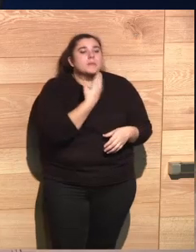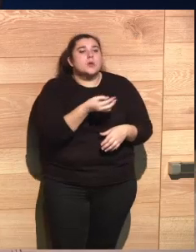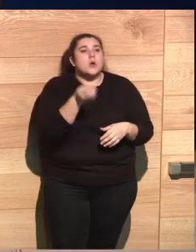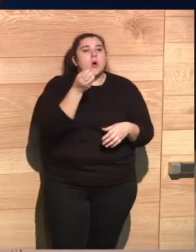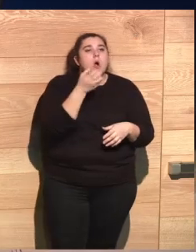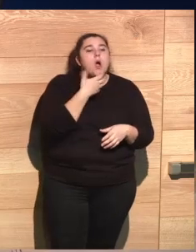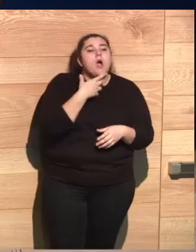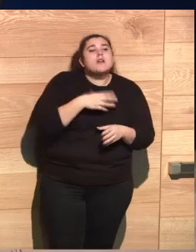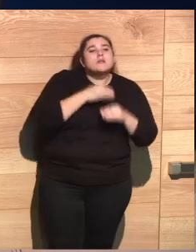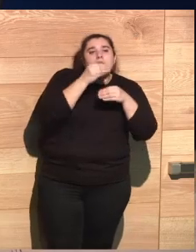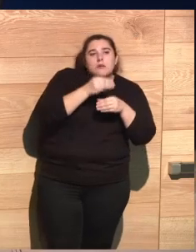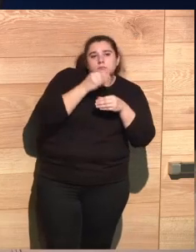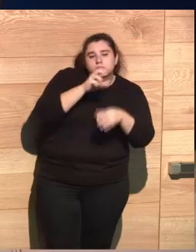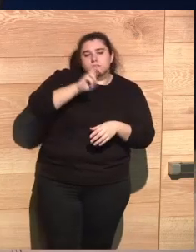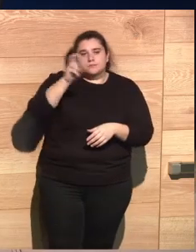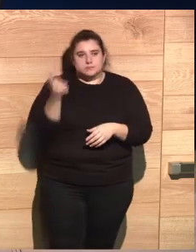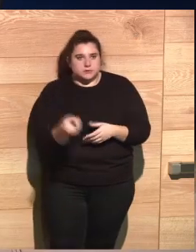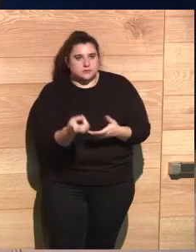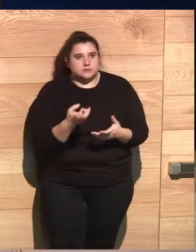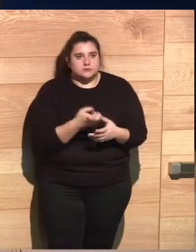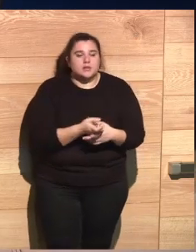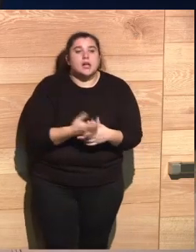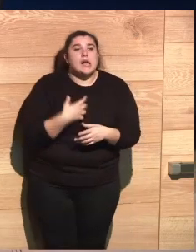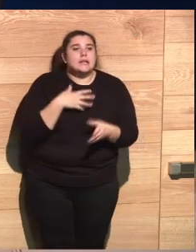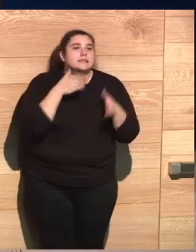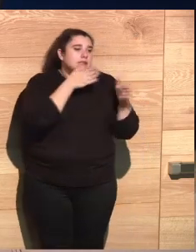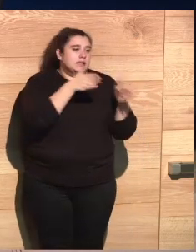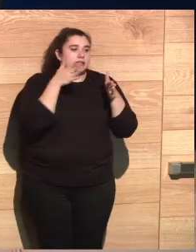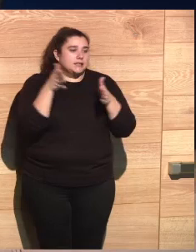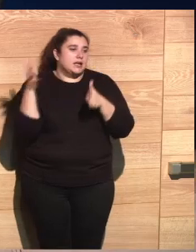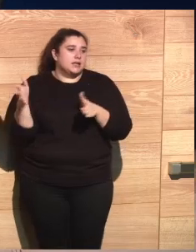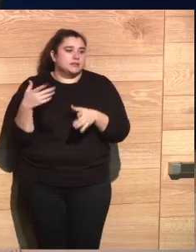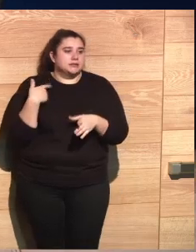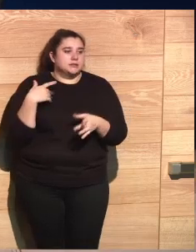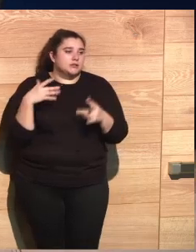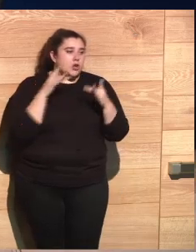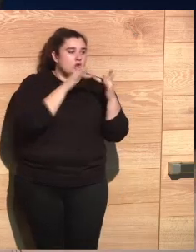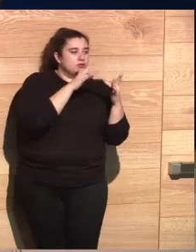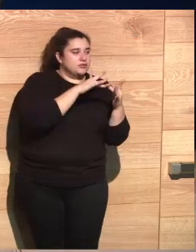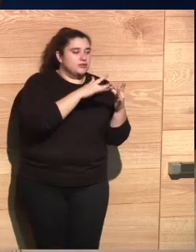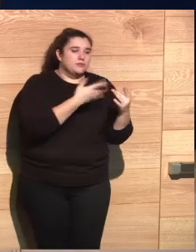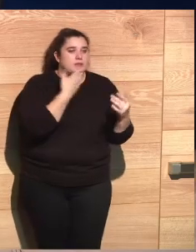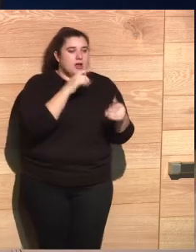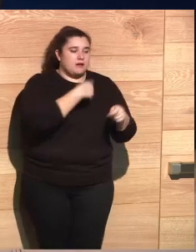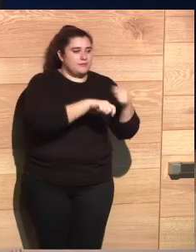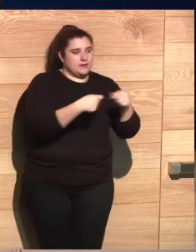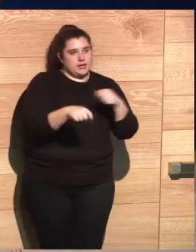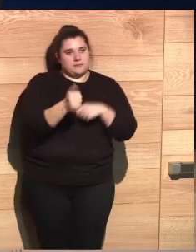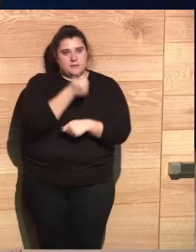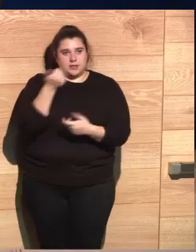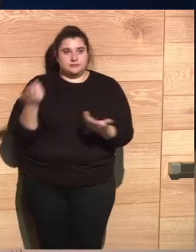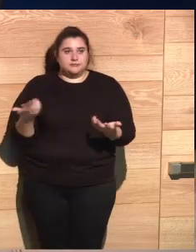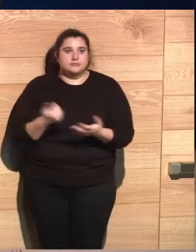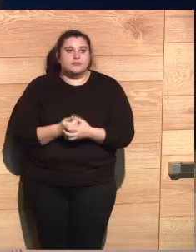de un Burger King, o delante de la cadena que sea que ha hecho negocio con... ahí en mitad del centro comercial. Es decir... ¿No es